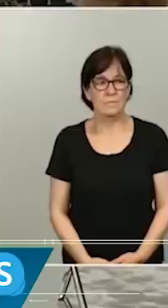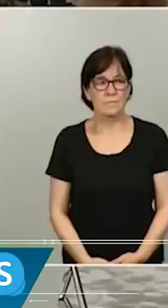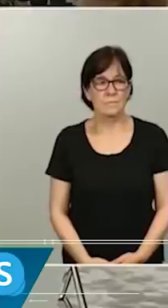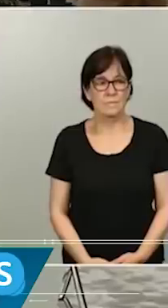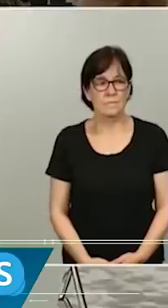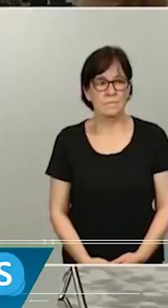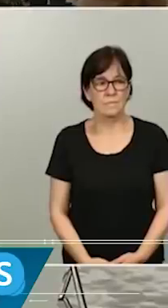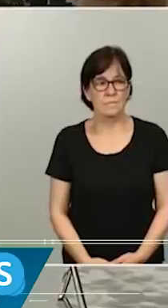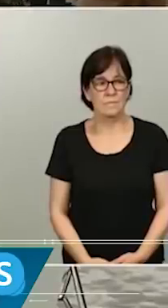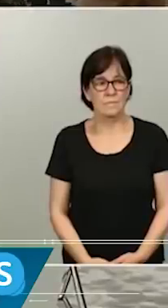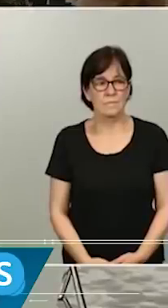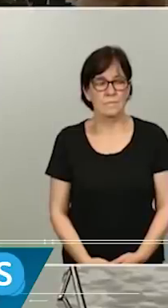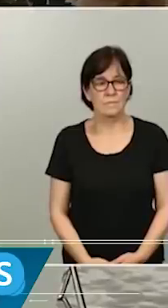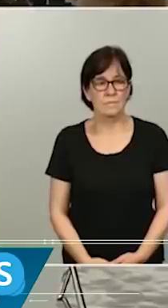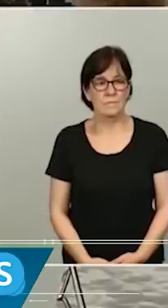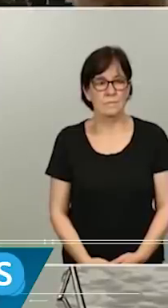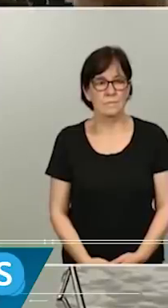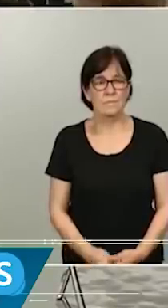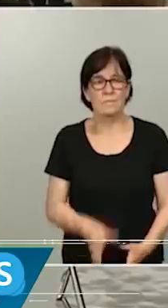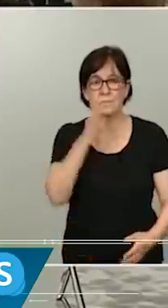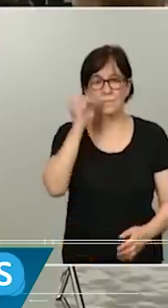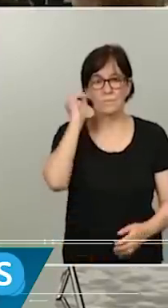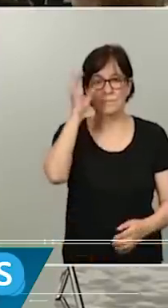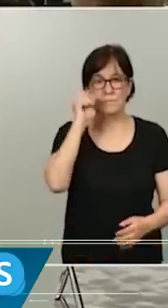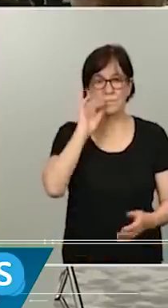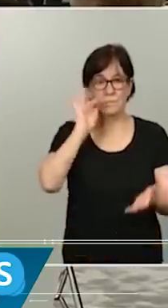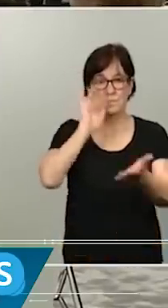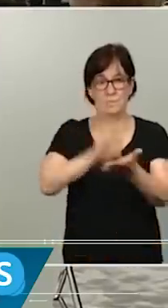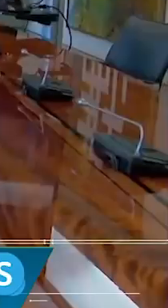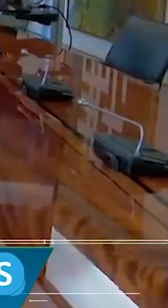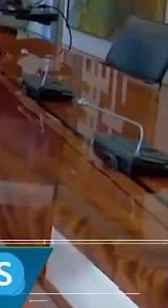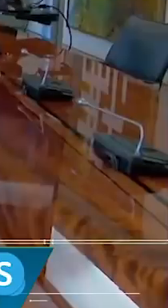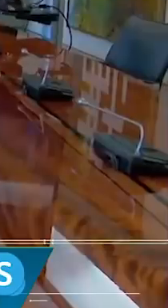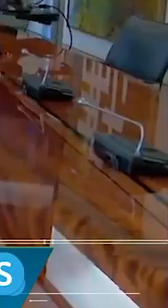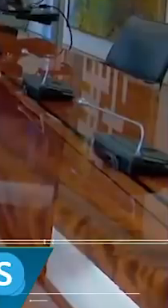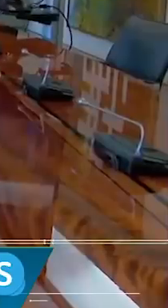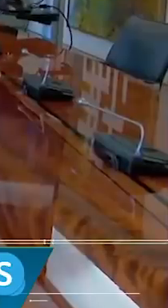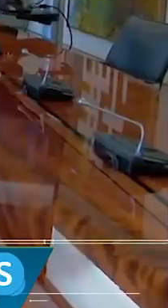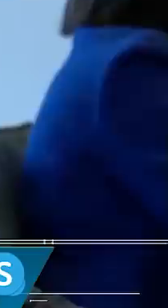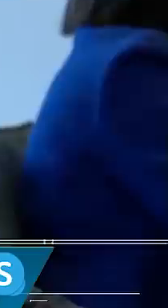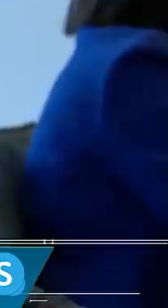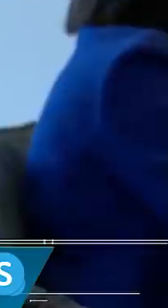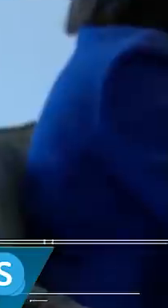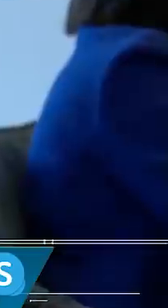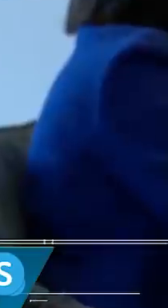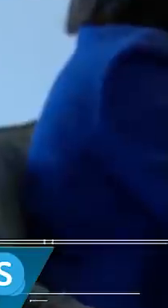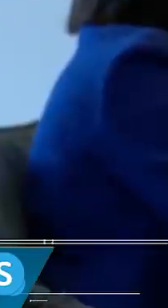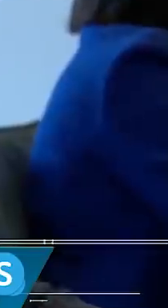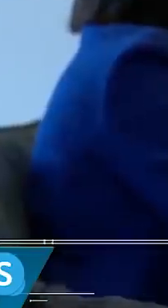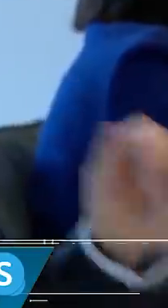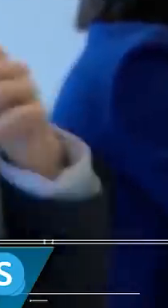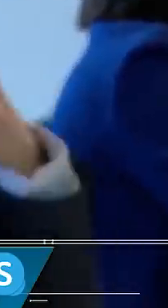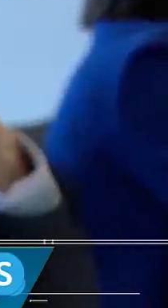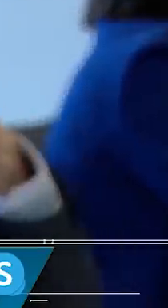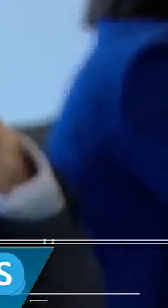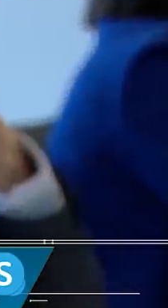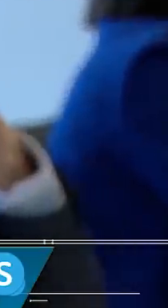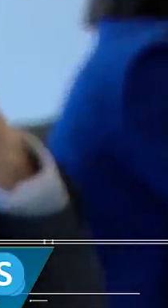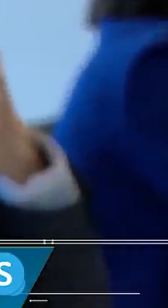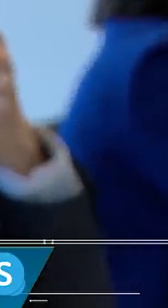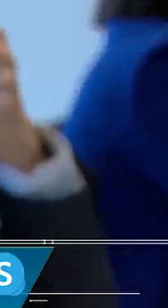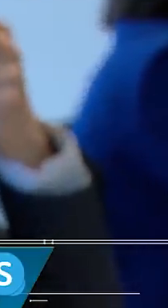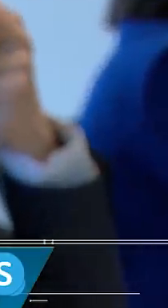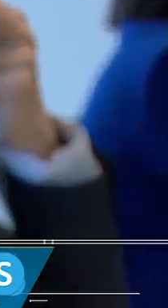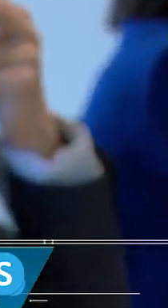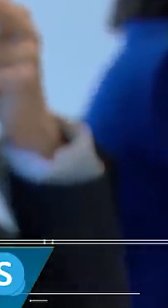consiguiendo, está diciendo, no, yo ahora ya no tengo nada que ver, ahora las comunidades autónomas son las que tienen que hacer las cosas y tal, todo eso al final,